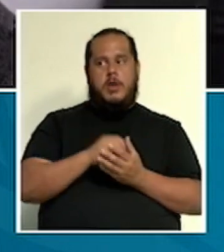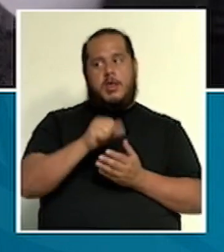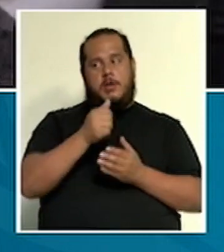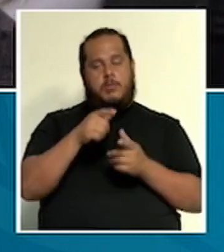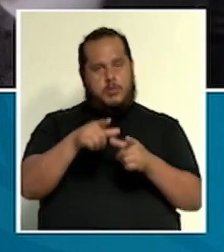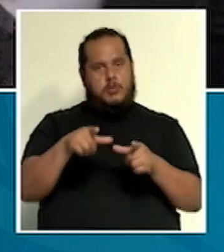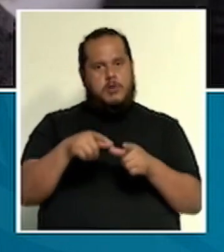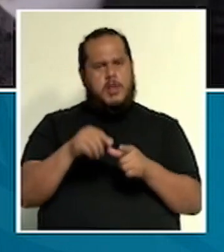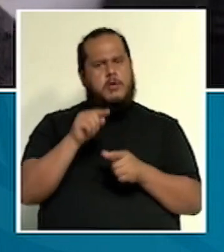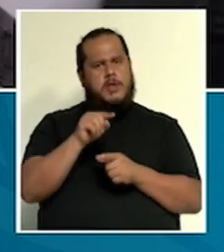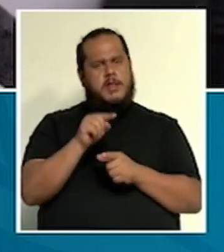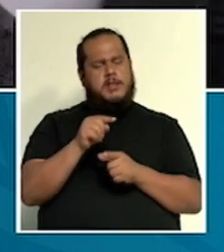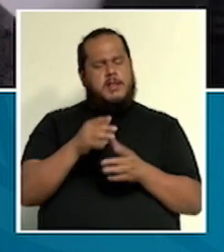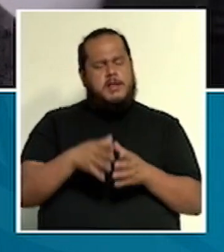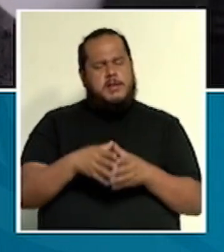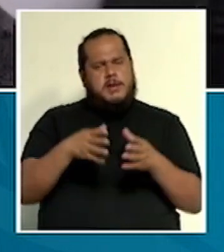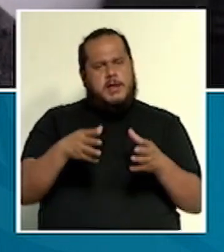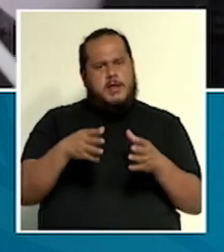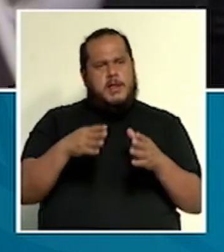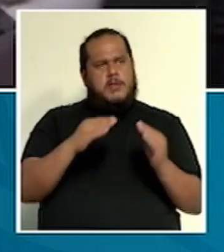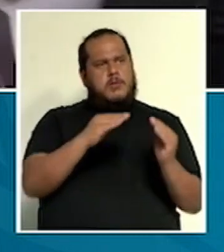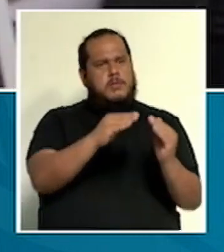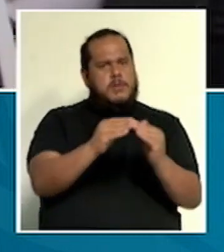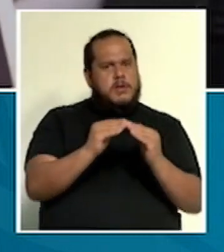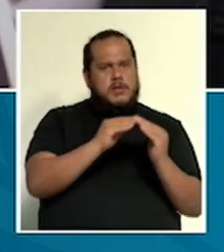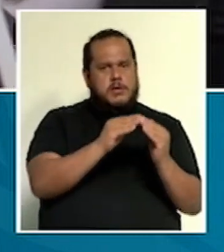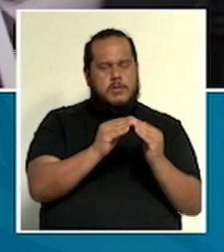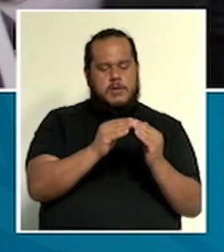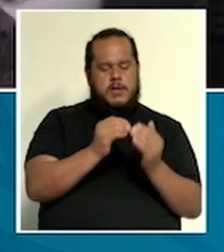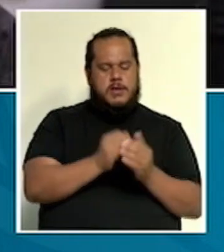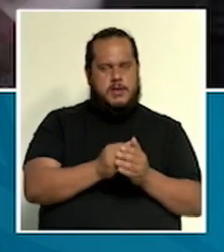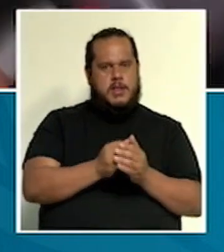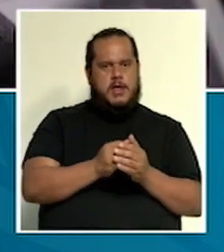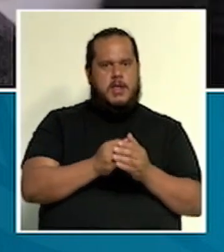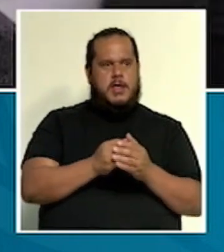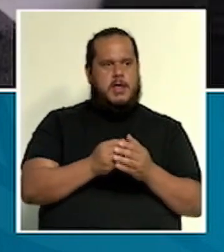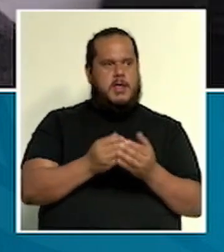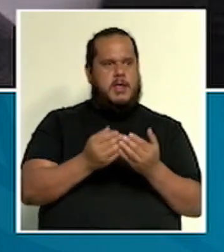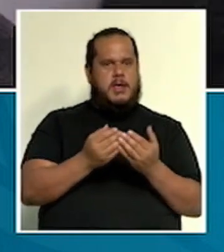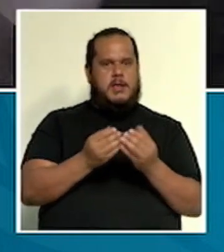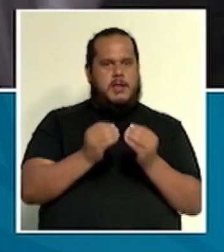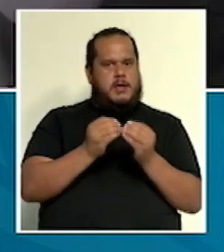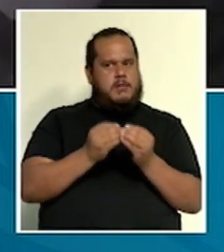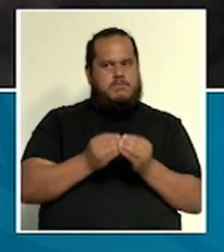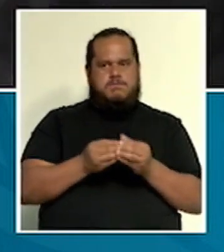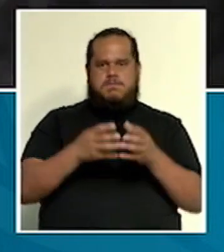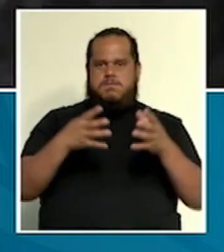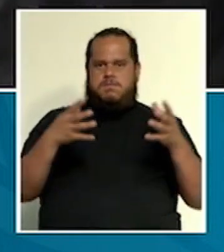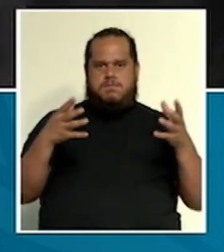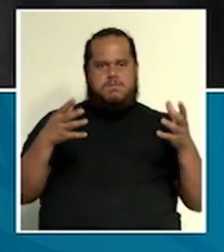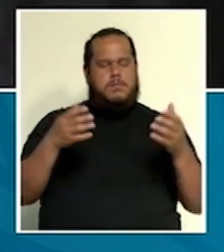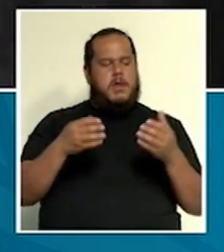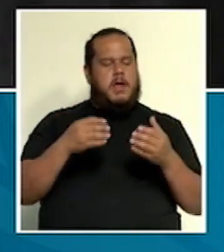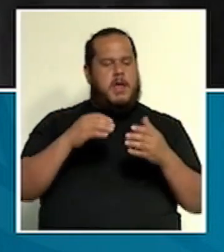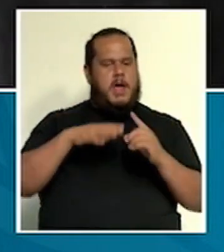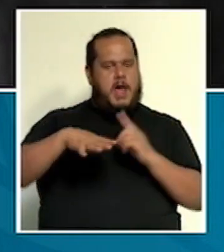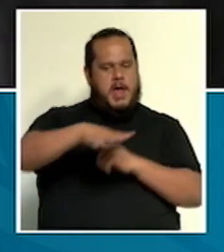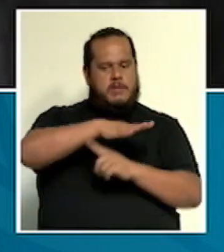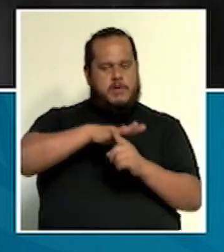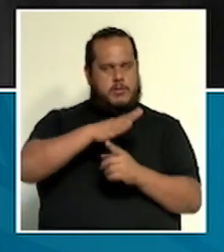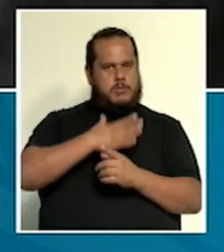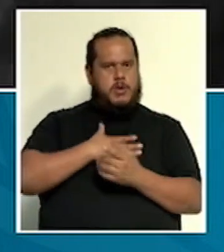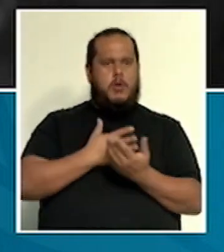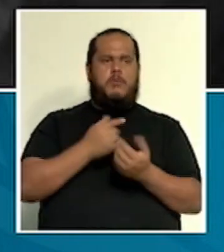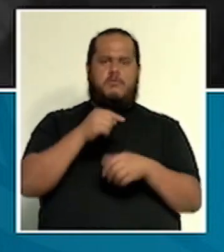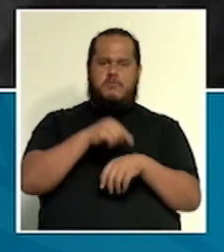lado, esa gran, enorme ciudad pujante, bullendo alrededor mío. Fue una